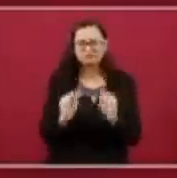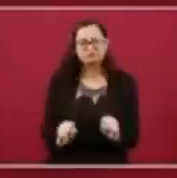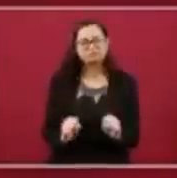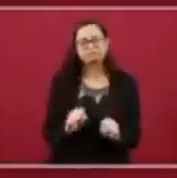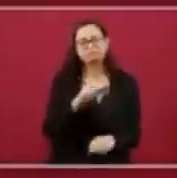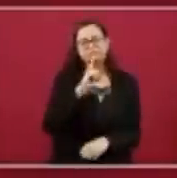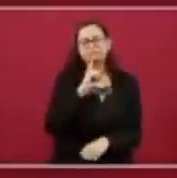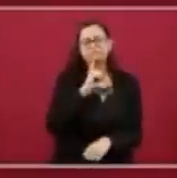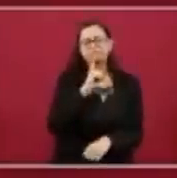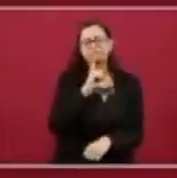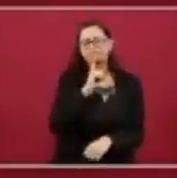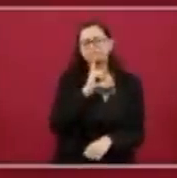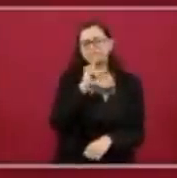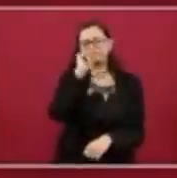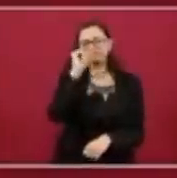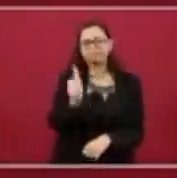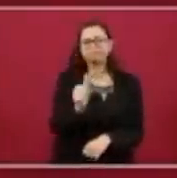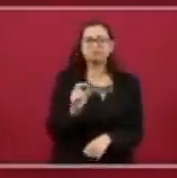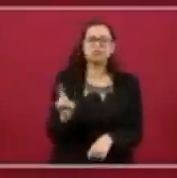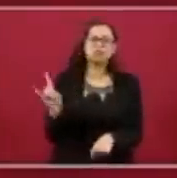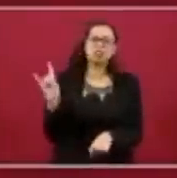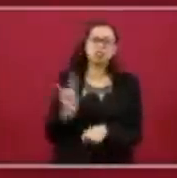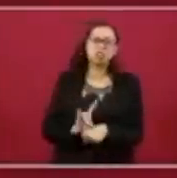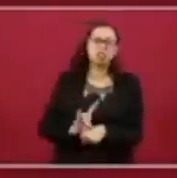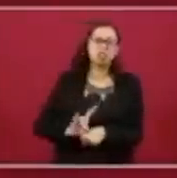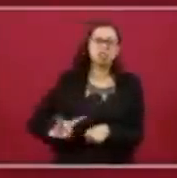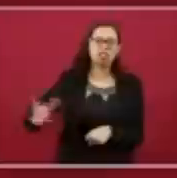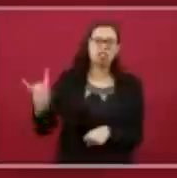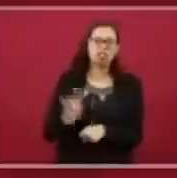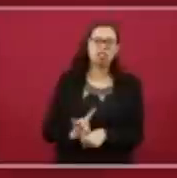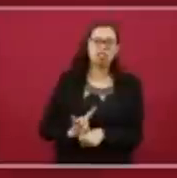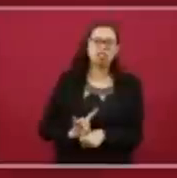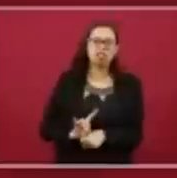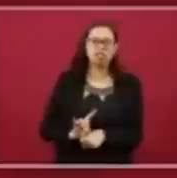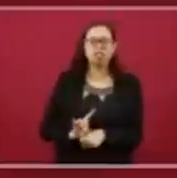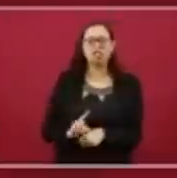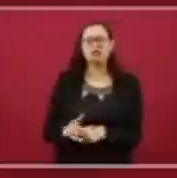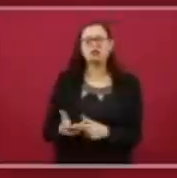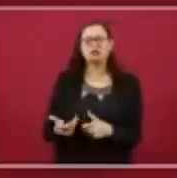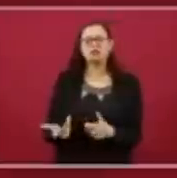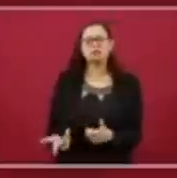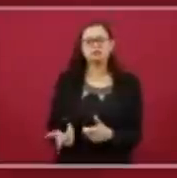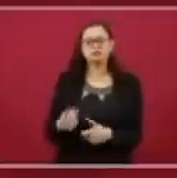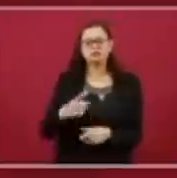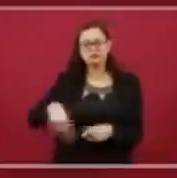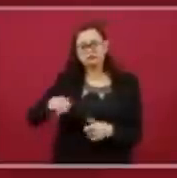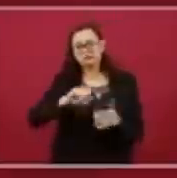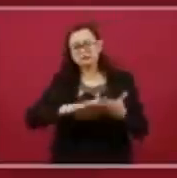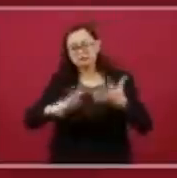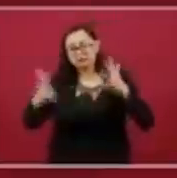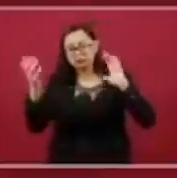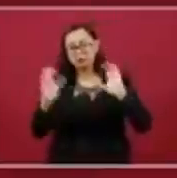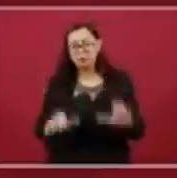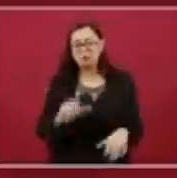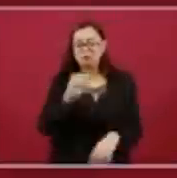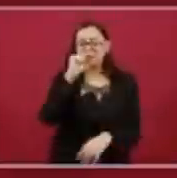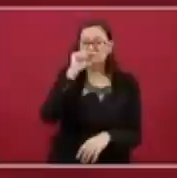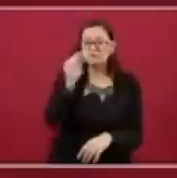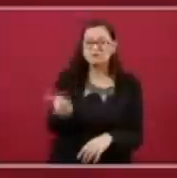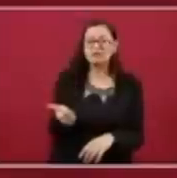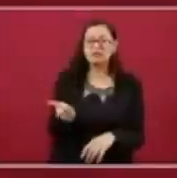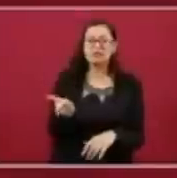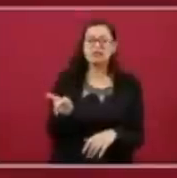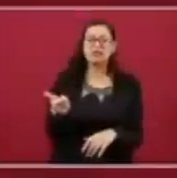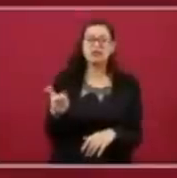Simularon que enfrentaban el problema de la inseguridad con